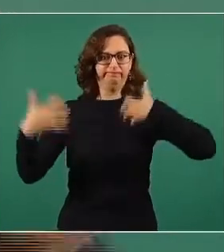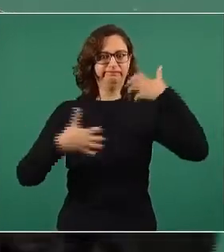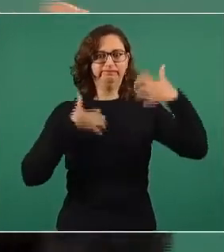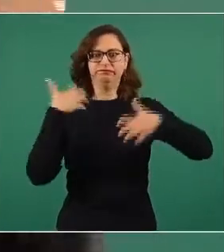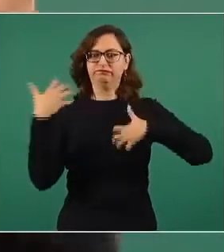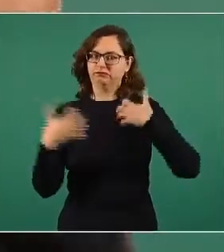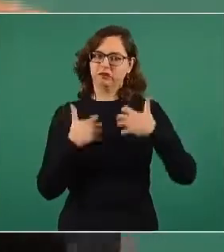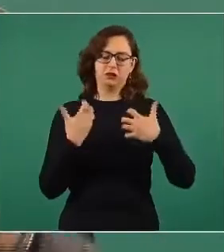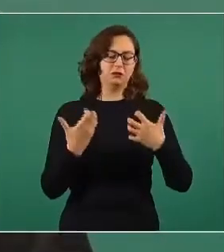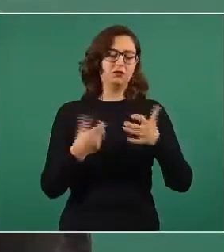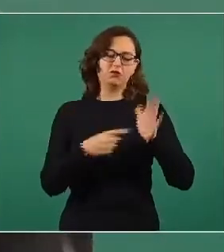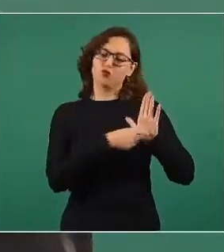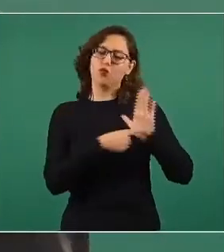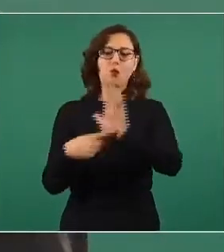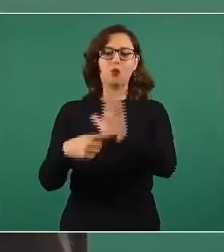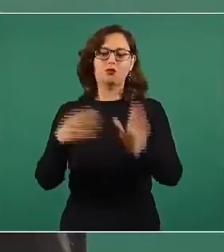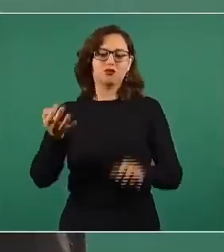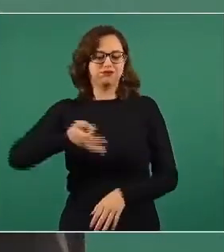sale.